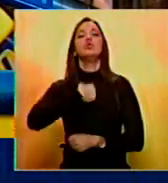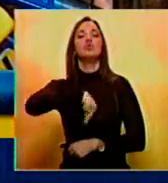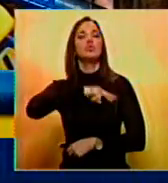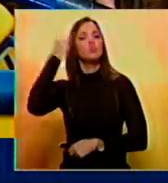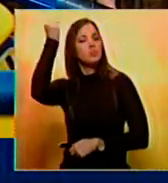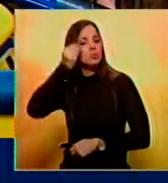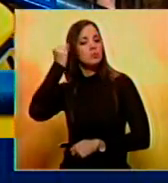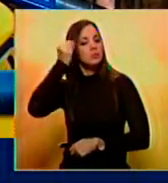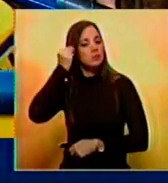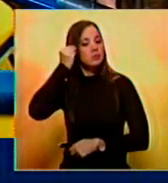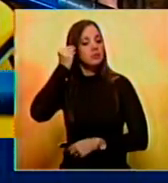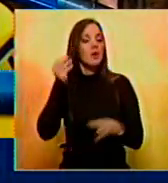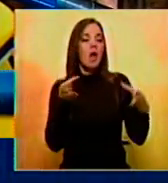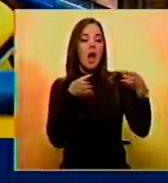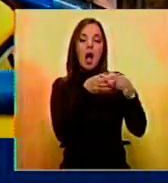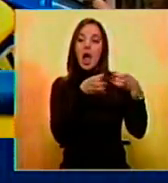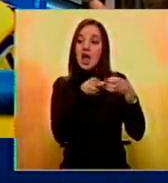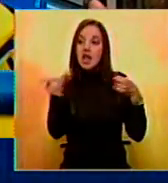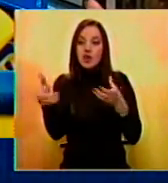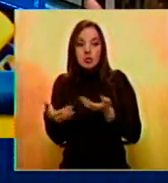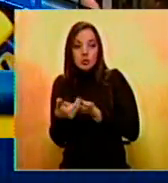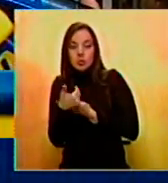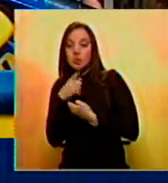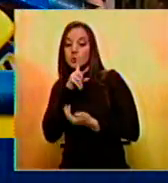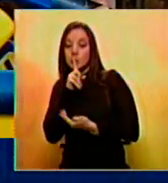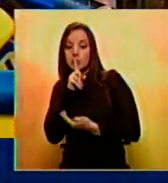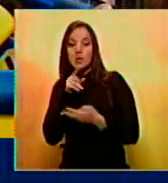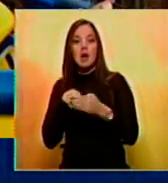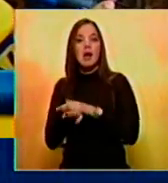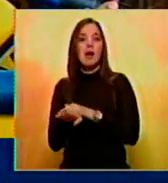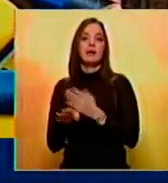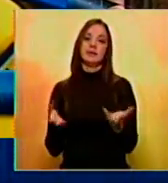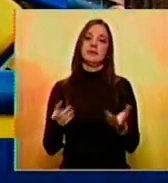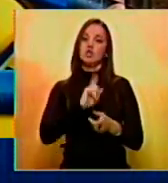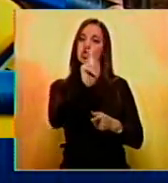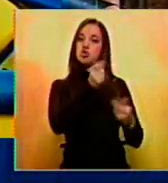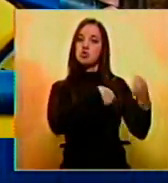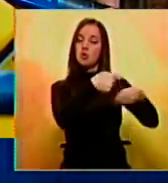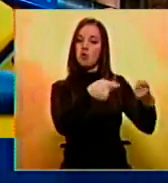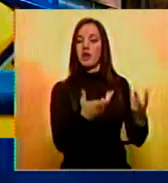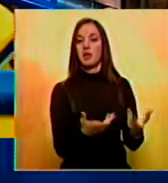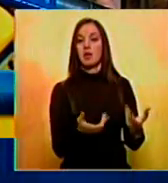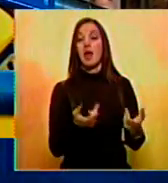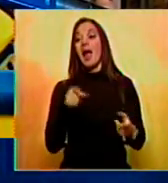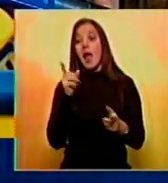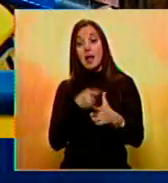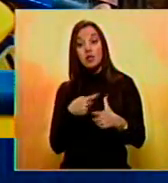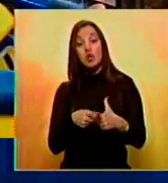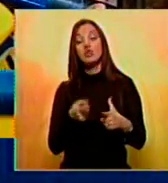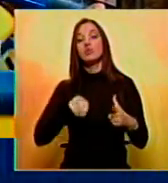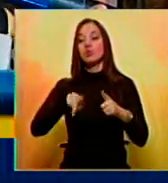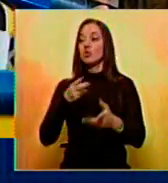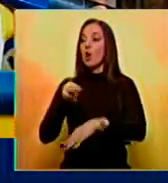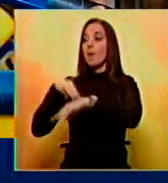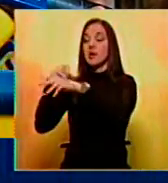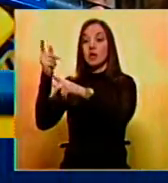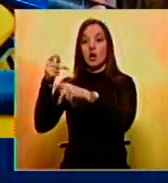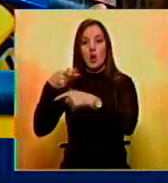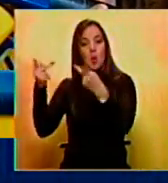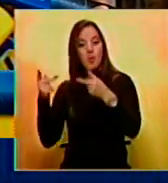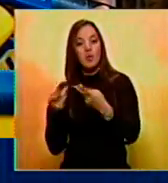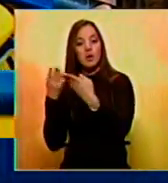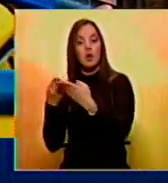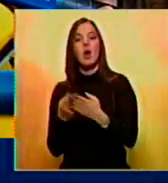de la comisión del delito de acaparamiento, por lo cual estamos remitiendo el caso al Ministerio Público y las personas pudieran pagar al